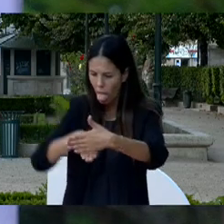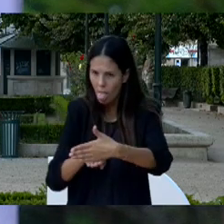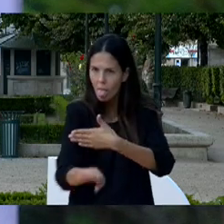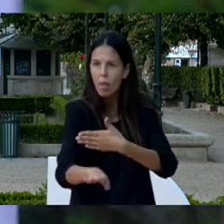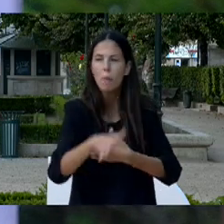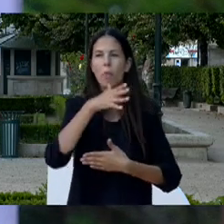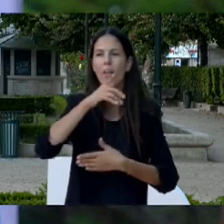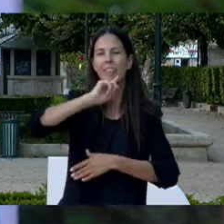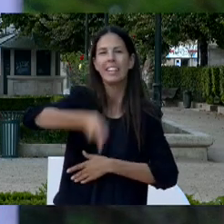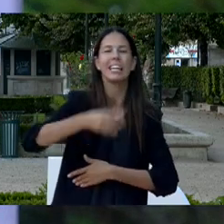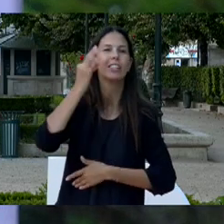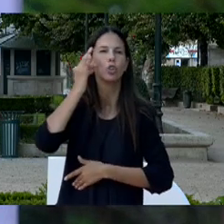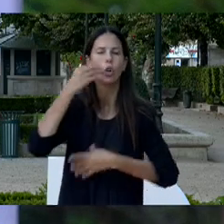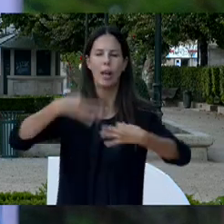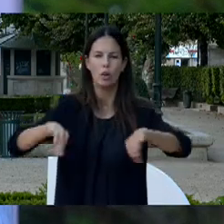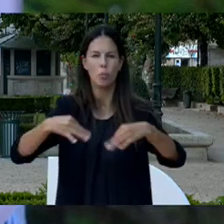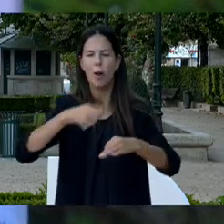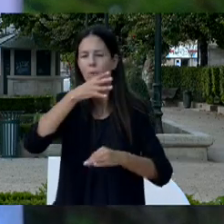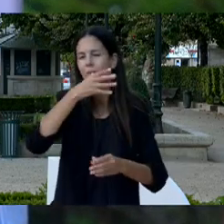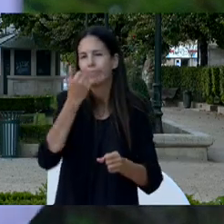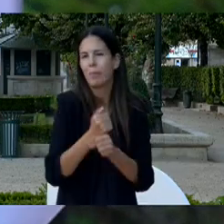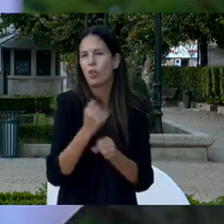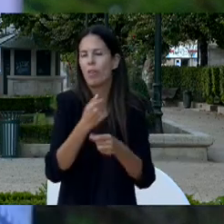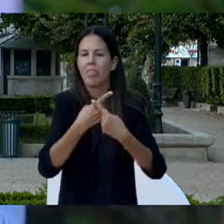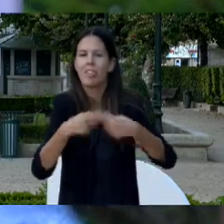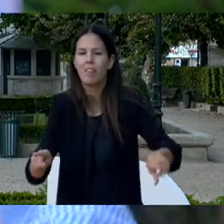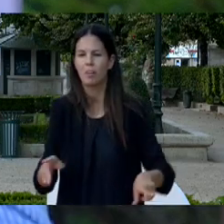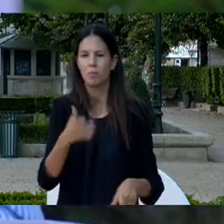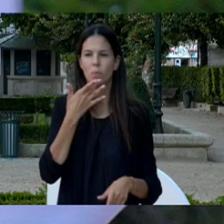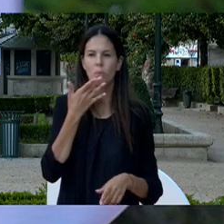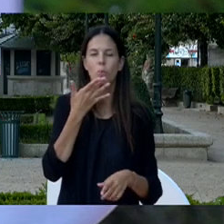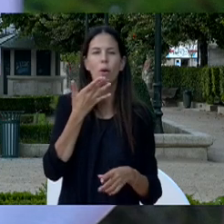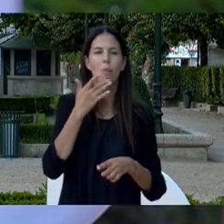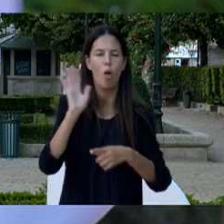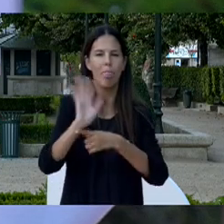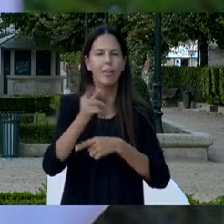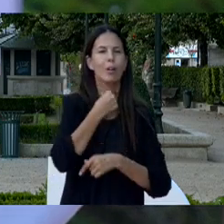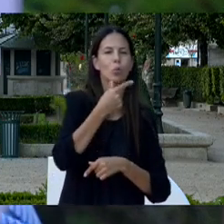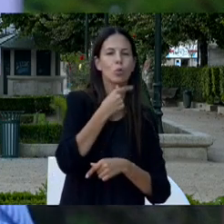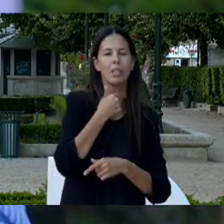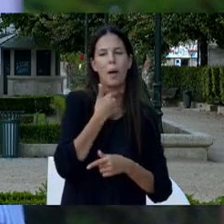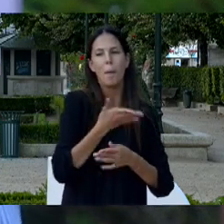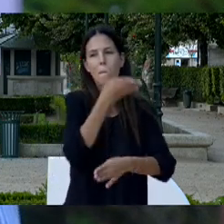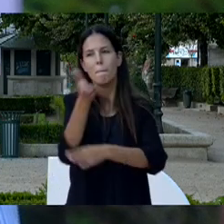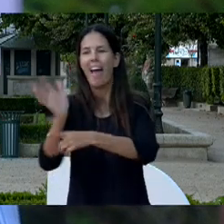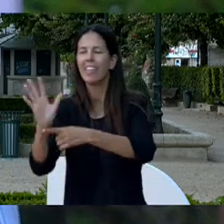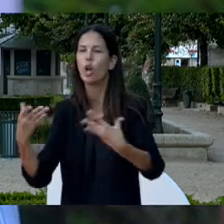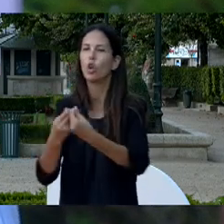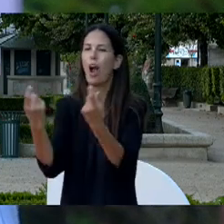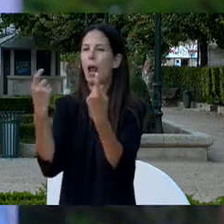da Normal. E fai aventuras totalmente distintas. Encanta o cine, e leva alumnos ao cine con ela.